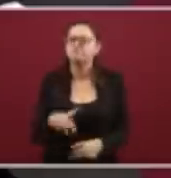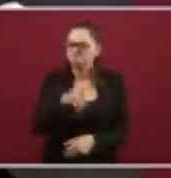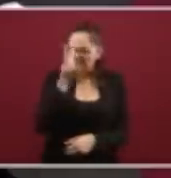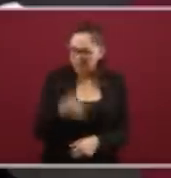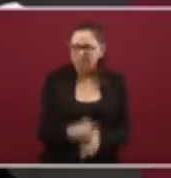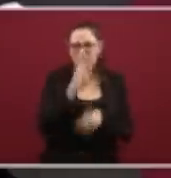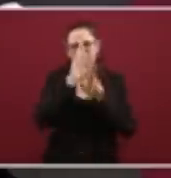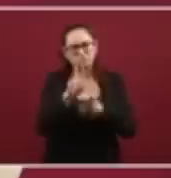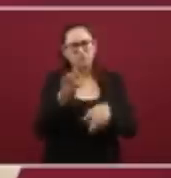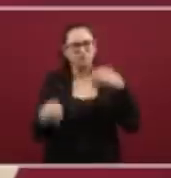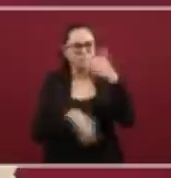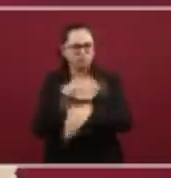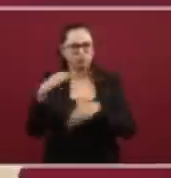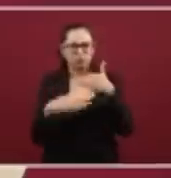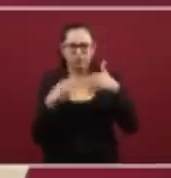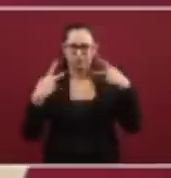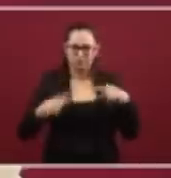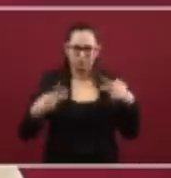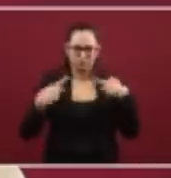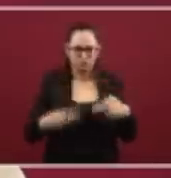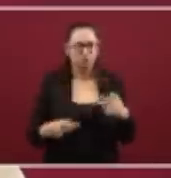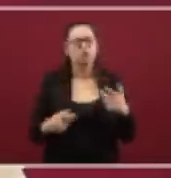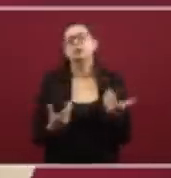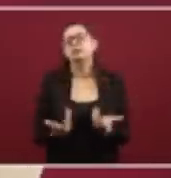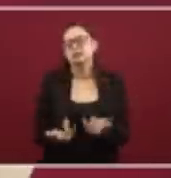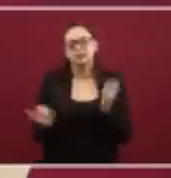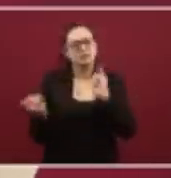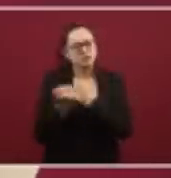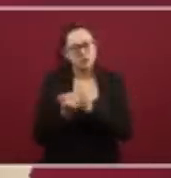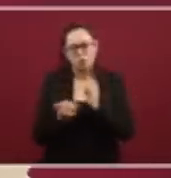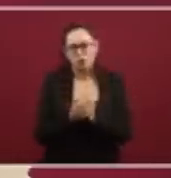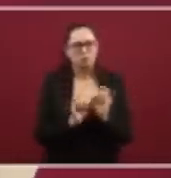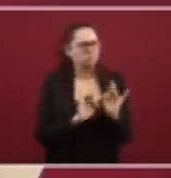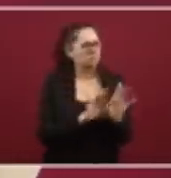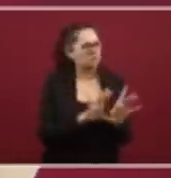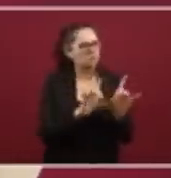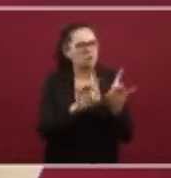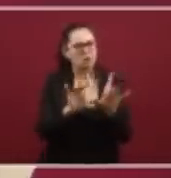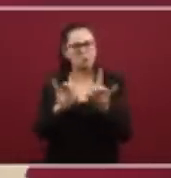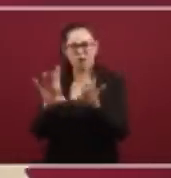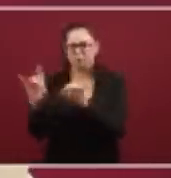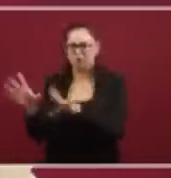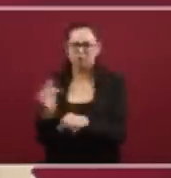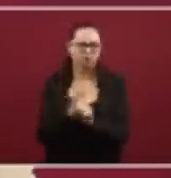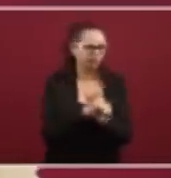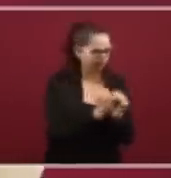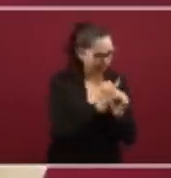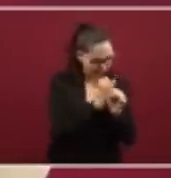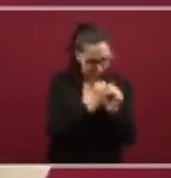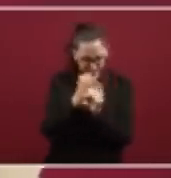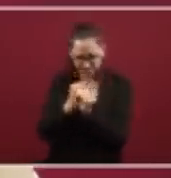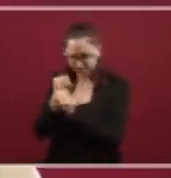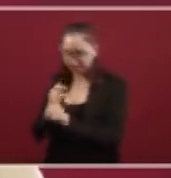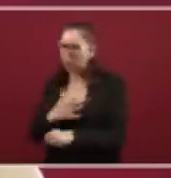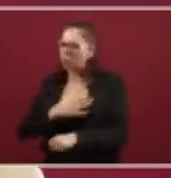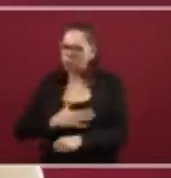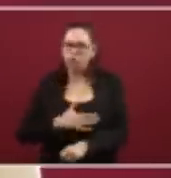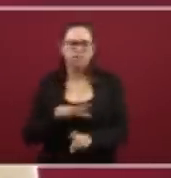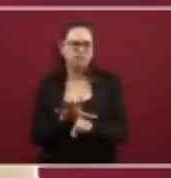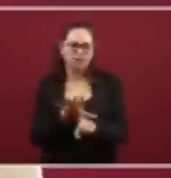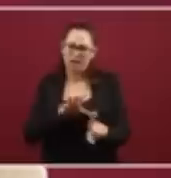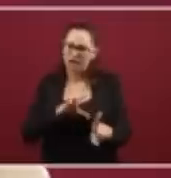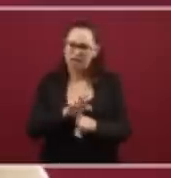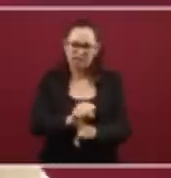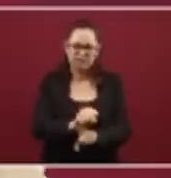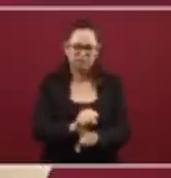humanos de toda la población y en todos los casos hemos tratado de ir hasta las últimas consecuencias para hacer justicia que dicho